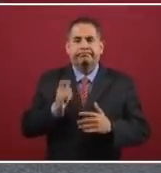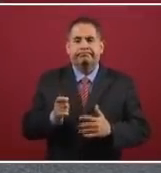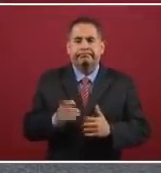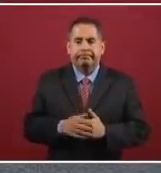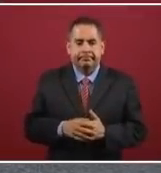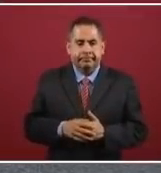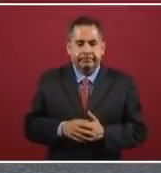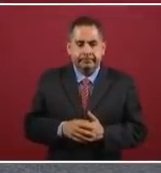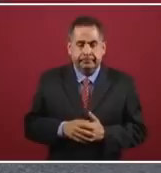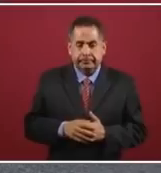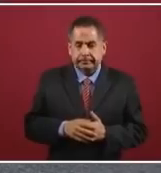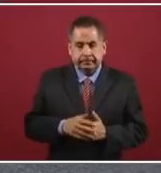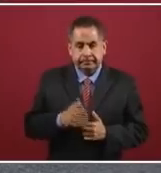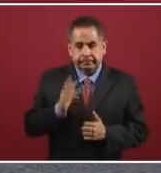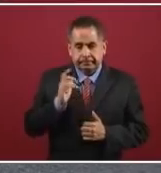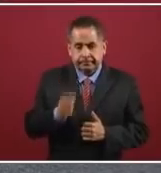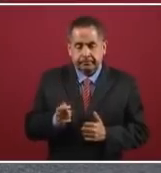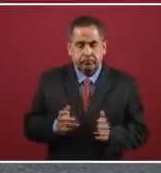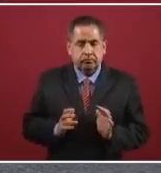a que no quede